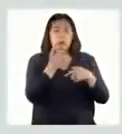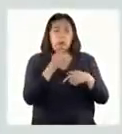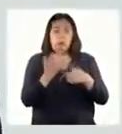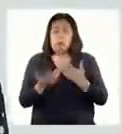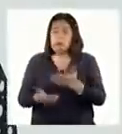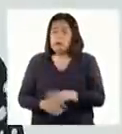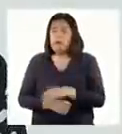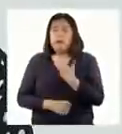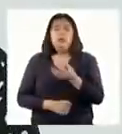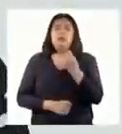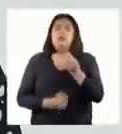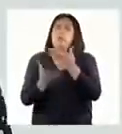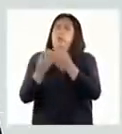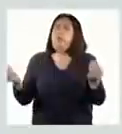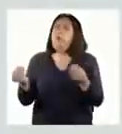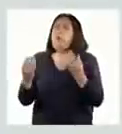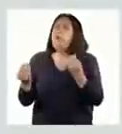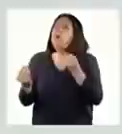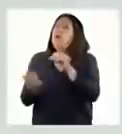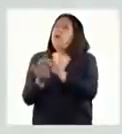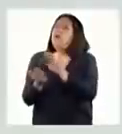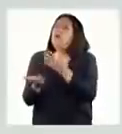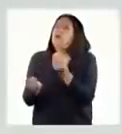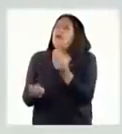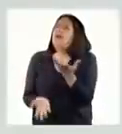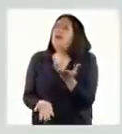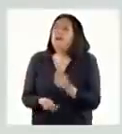¿Y por qué se están extinguiendo los anfibios, profe?